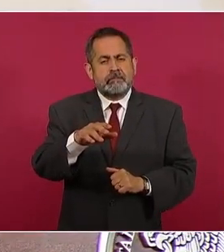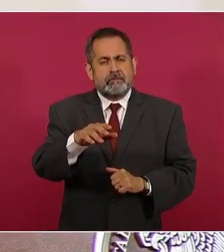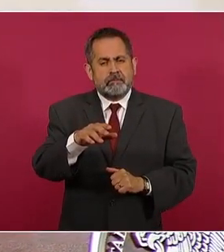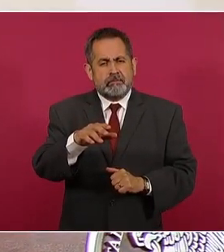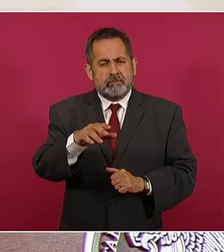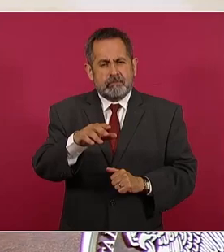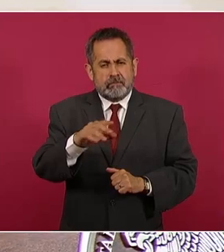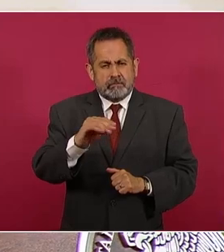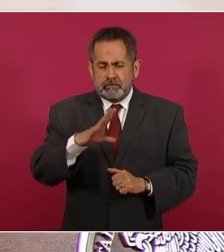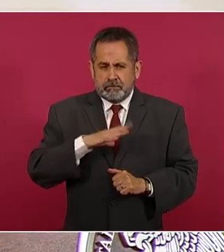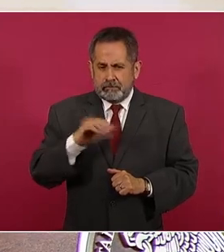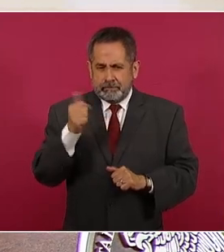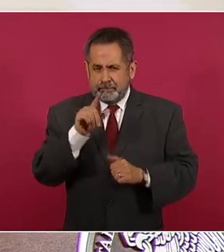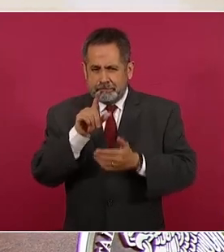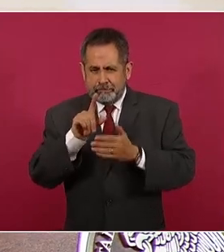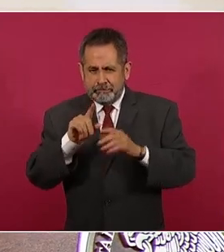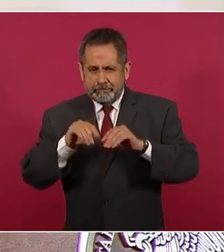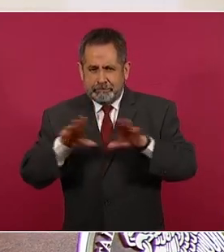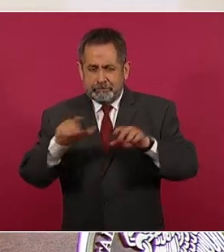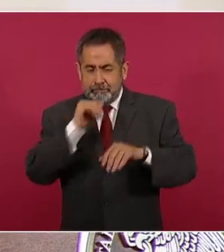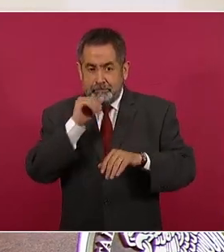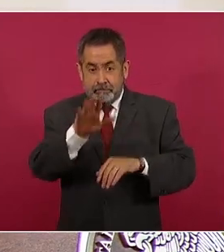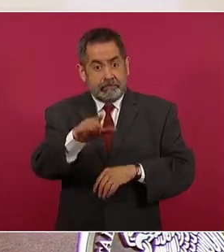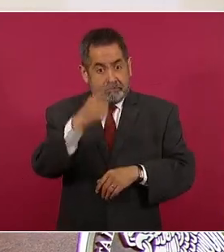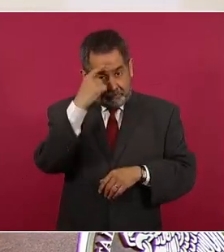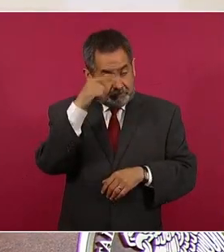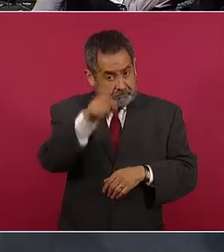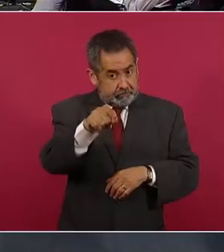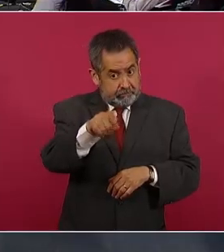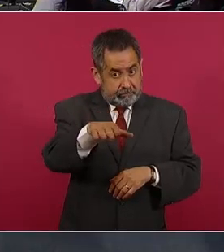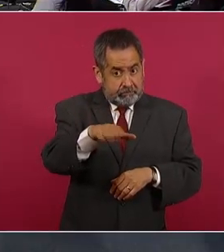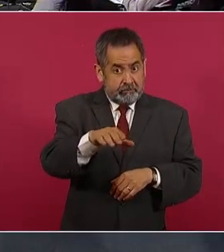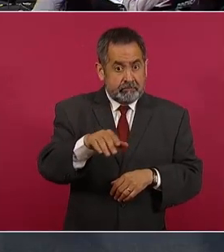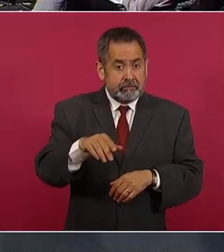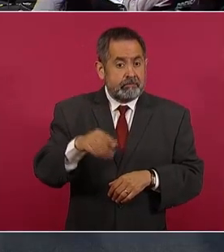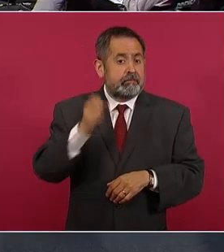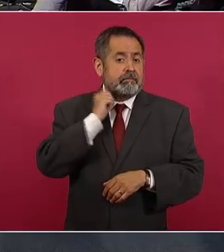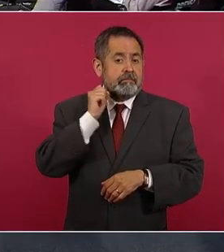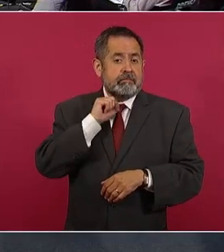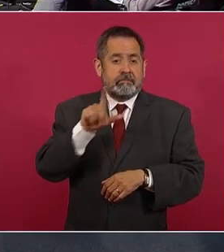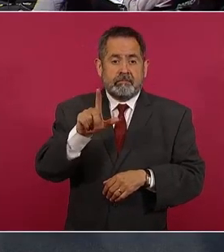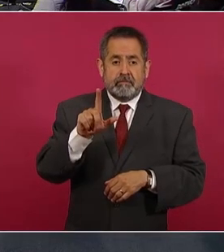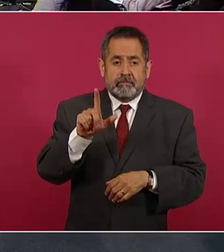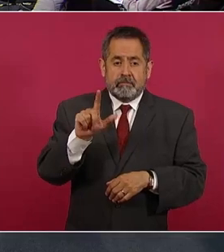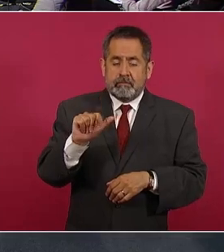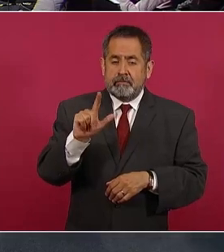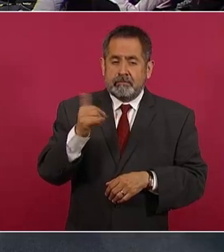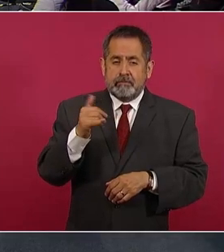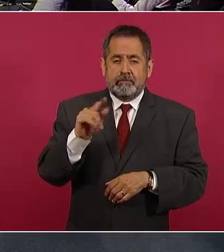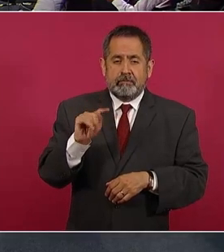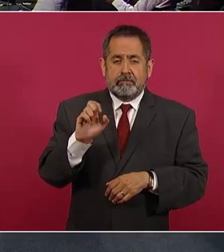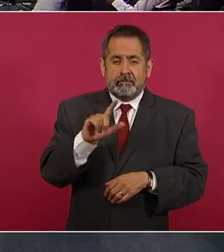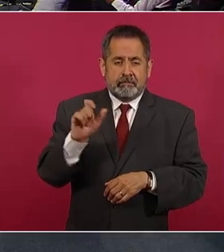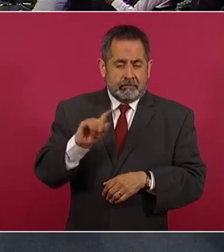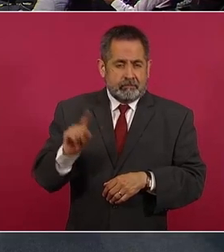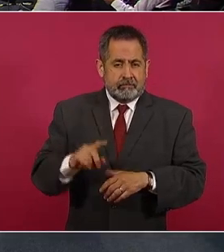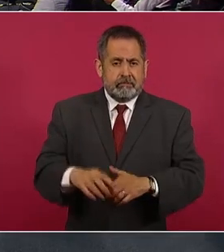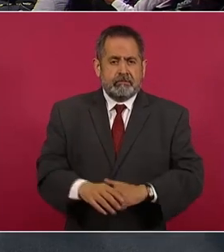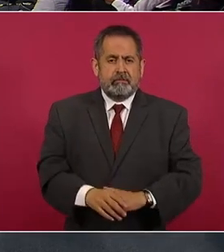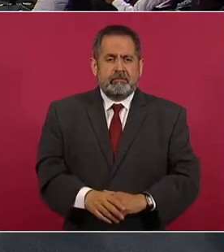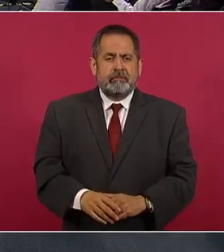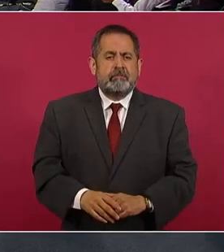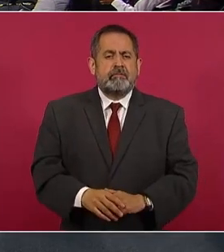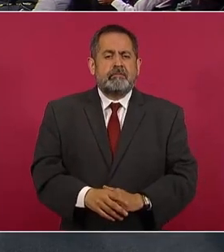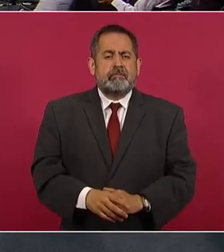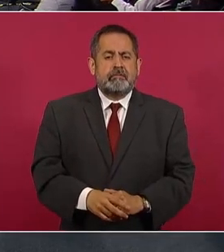¿Ya no tenemos más? Ah, ¿cómo no? Lo de la senadora Lil Téllez. Pero no descarta